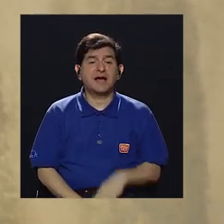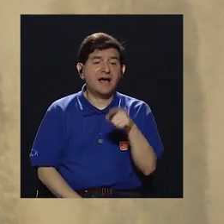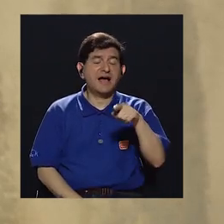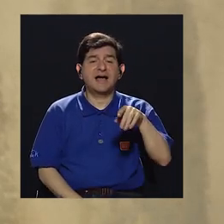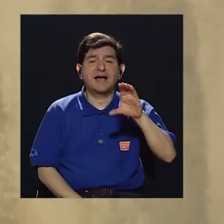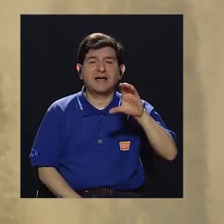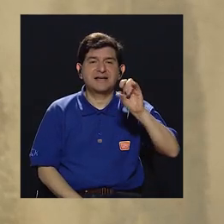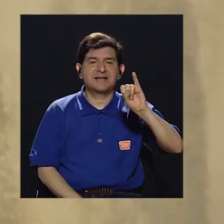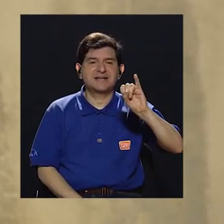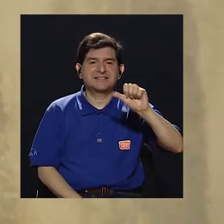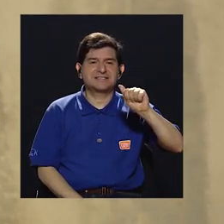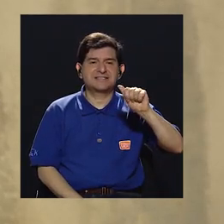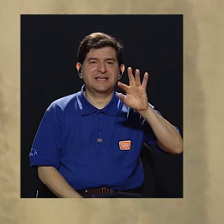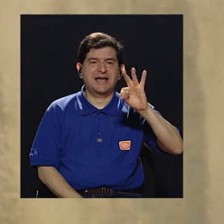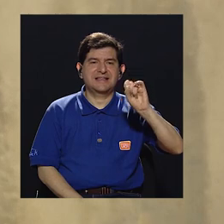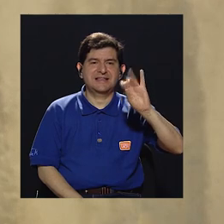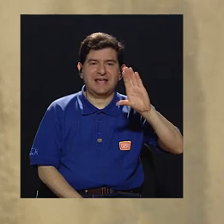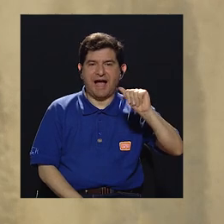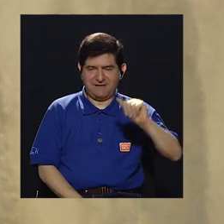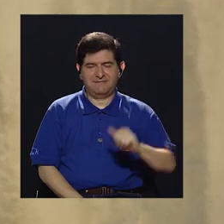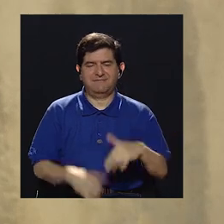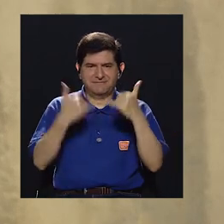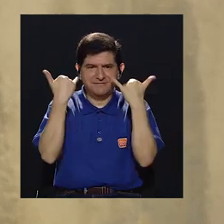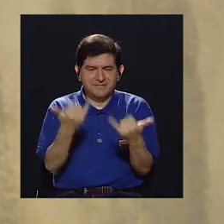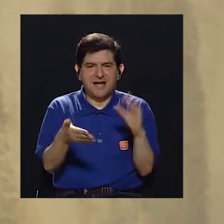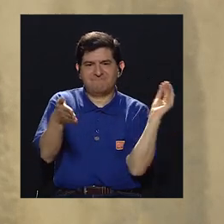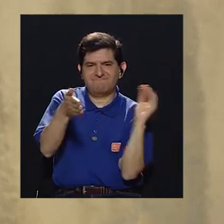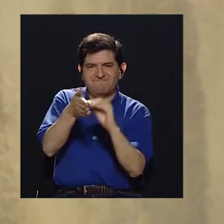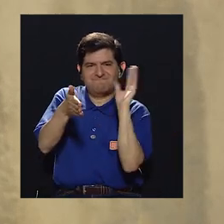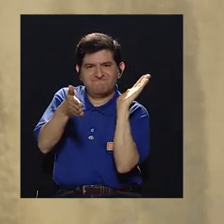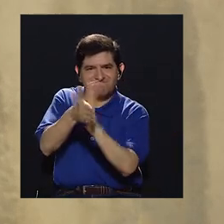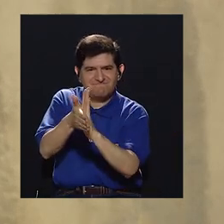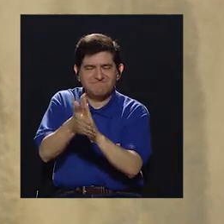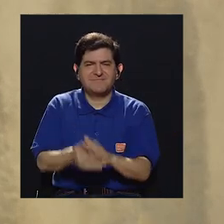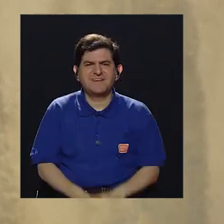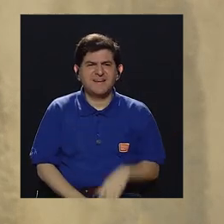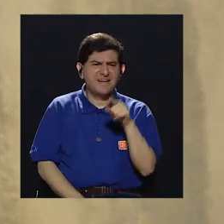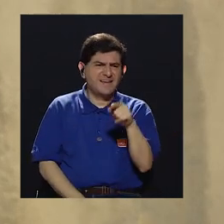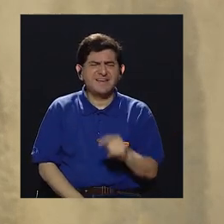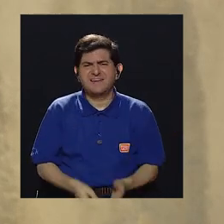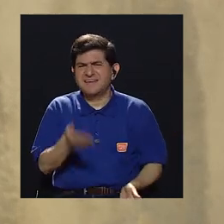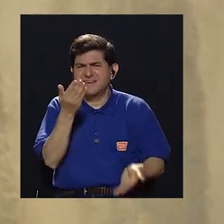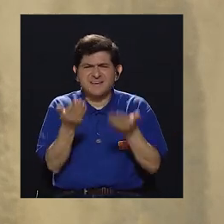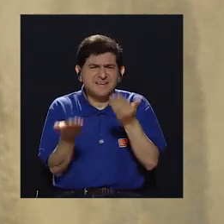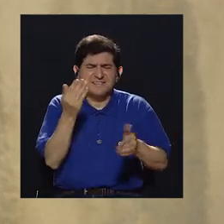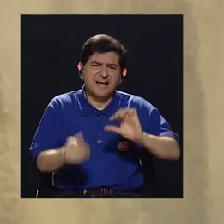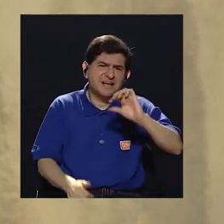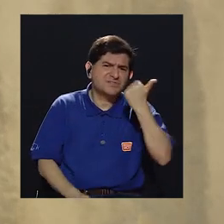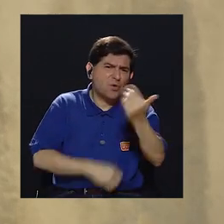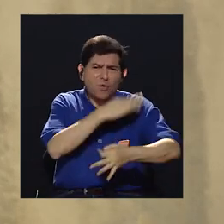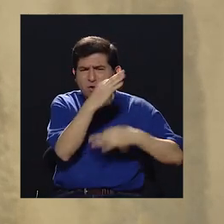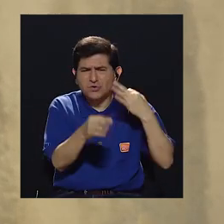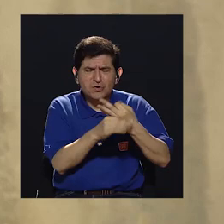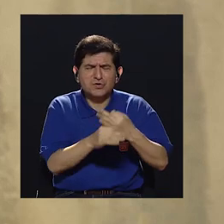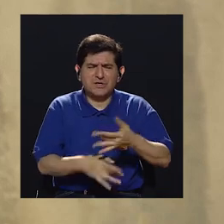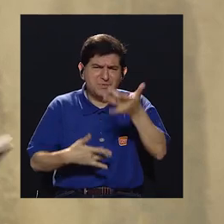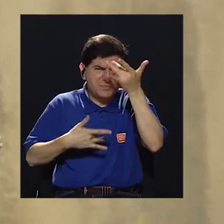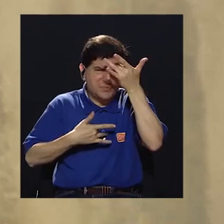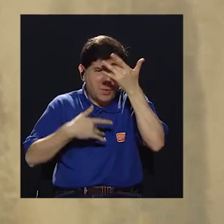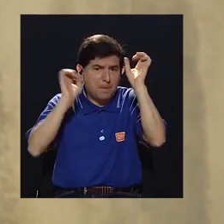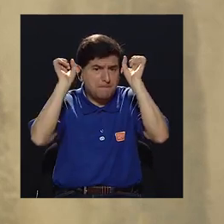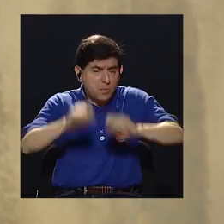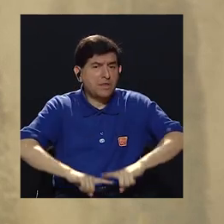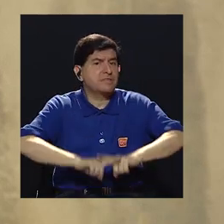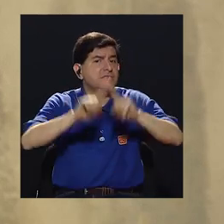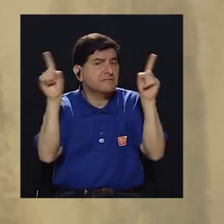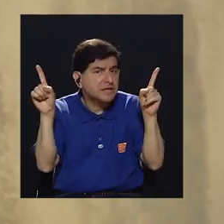le pone el nombre ciático, sí. ¿Verdad? Y casi que se convierte en una muletilla. ¿Existen otras